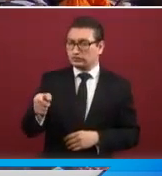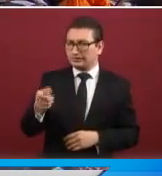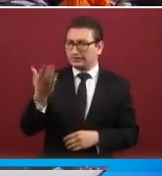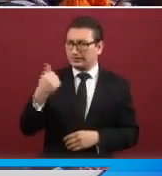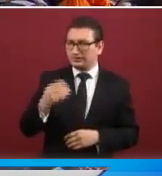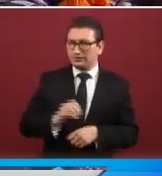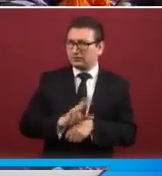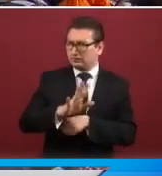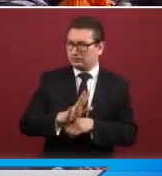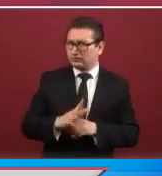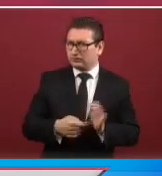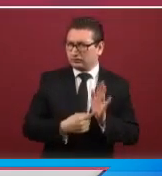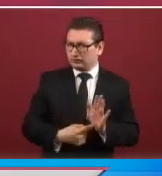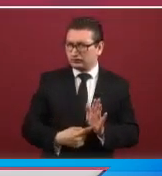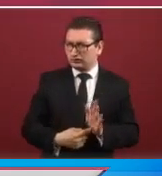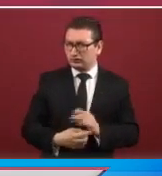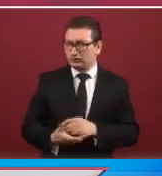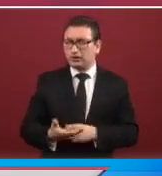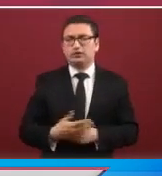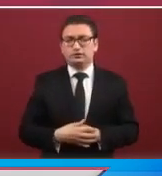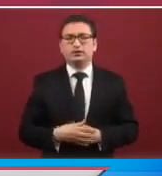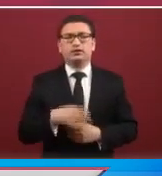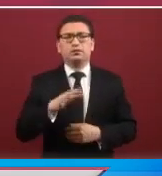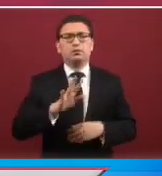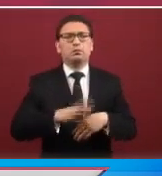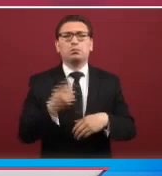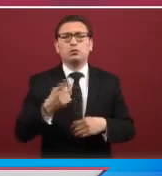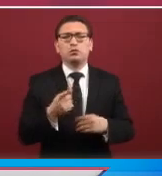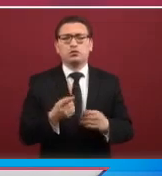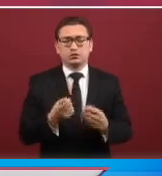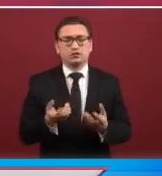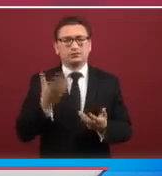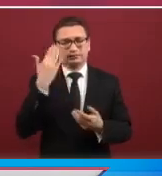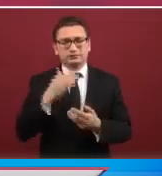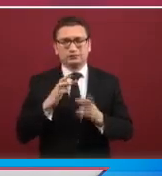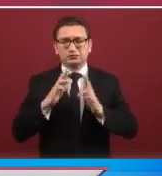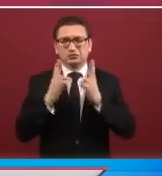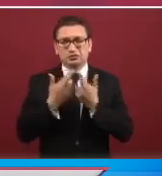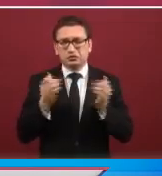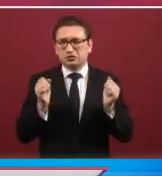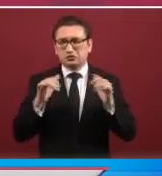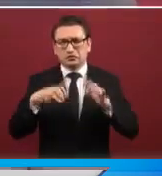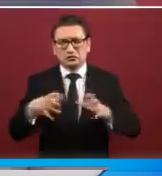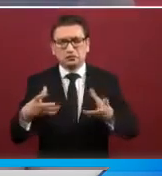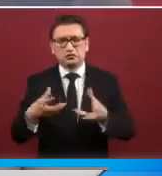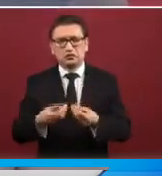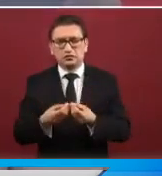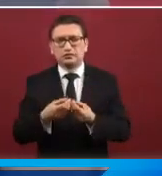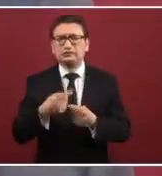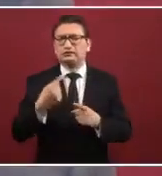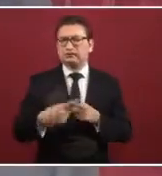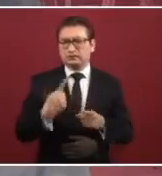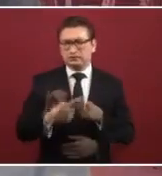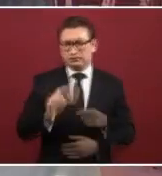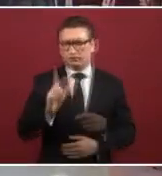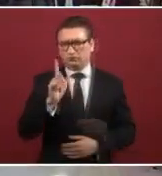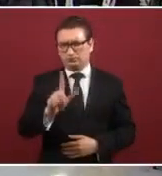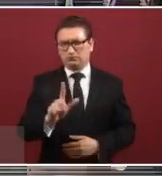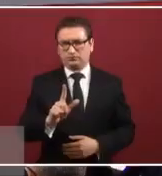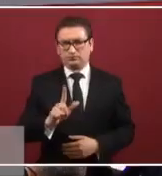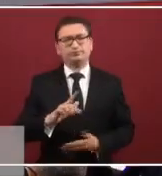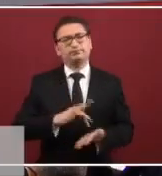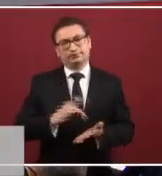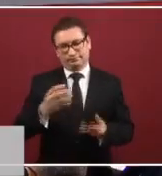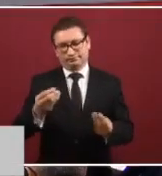5,000 pesos. Esto es parte del abandono del modelo neoliberal a los jóvenes como parte de la descomposición social que provocaron.